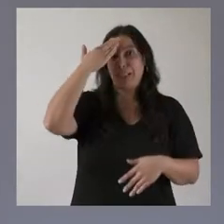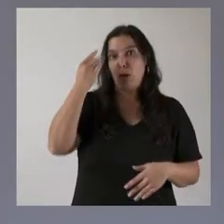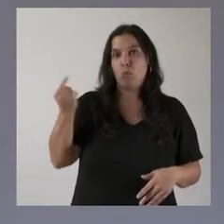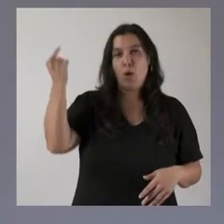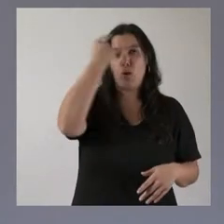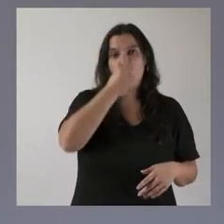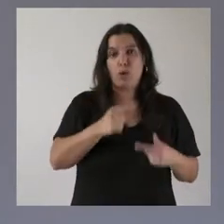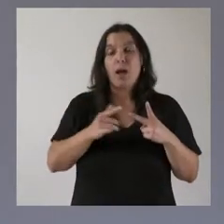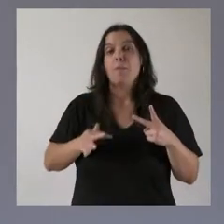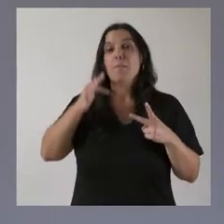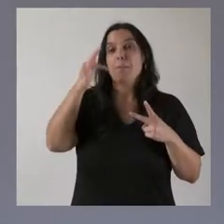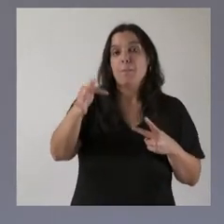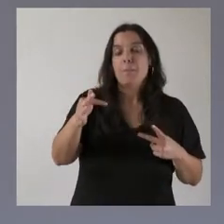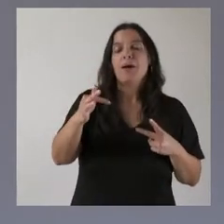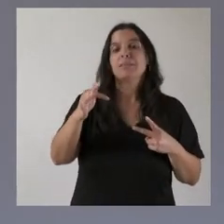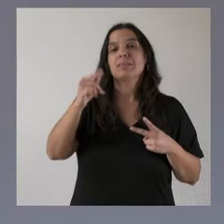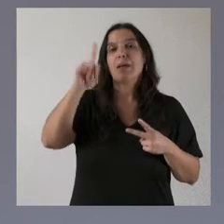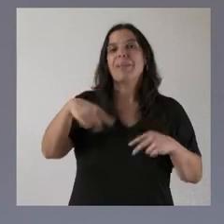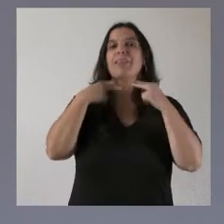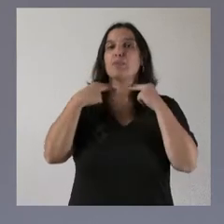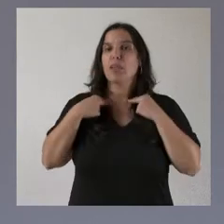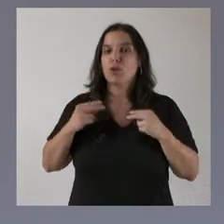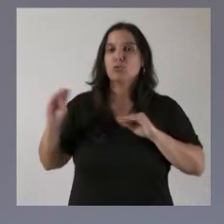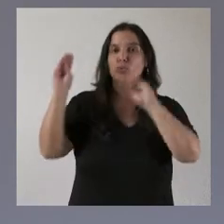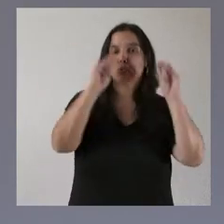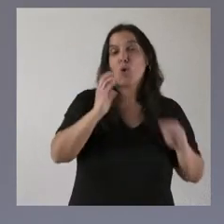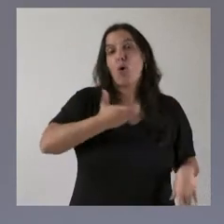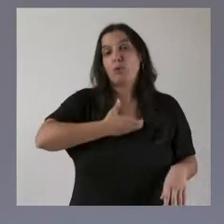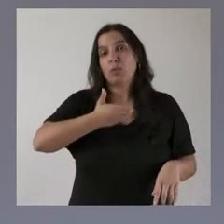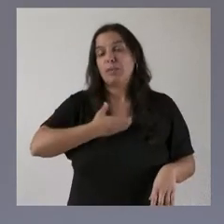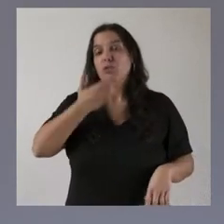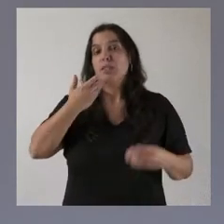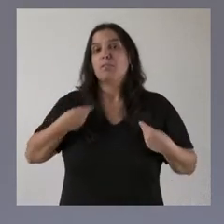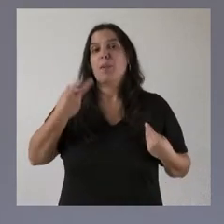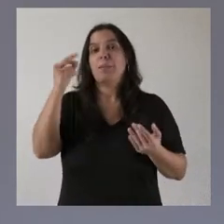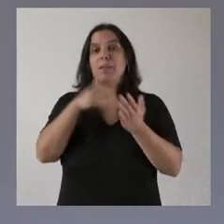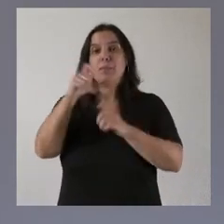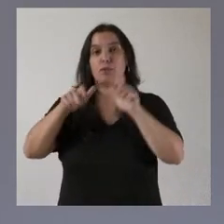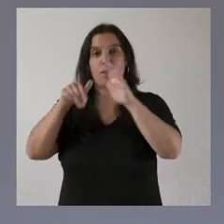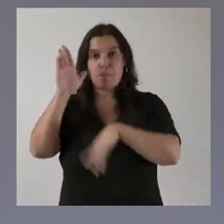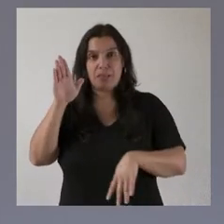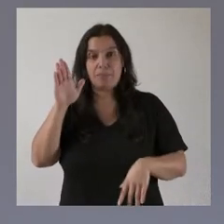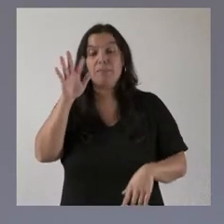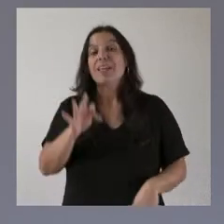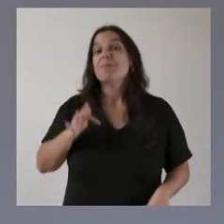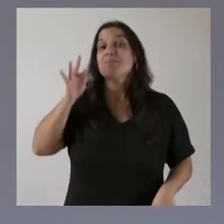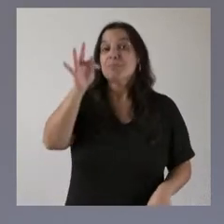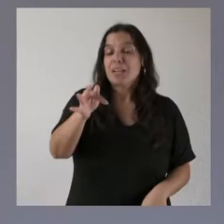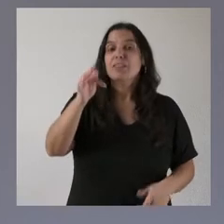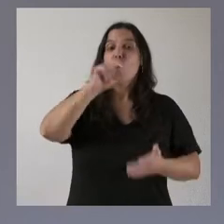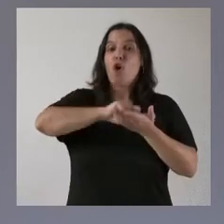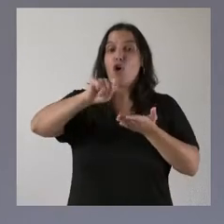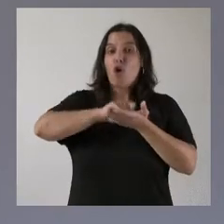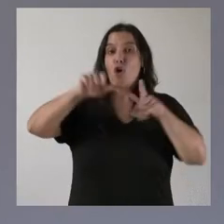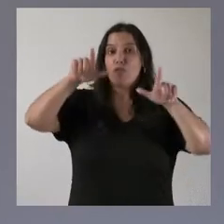otra por entidades lo por diputaciones o por ayuntamientos de más de 20.000 habitantes a las que se suman las oficinas